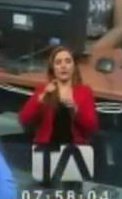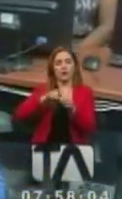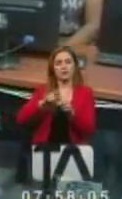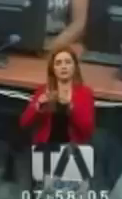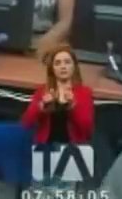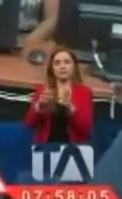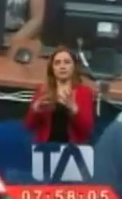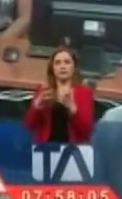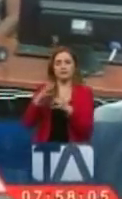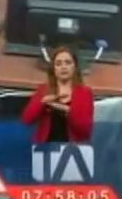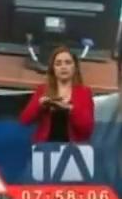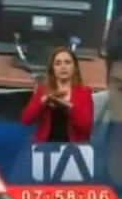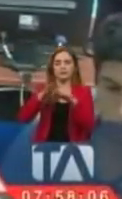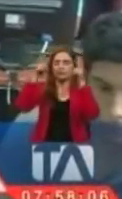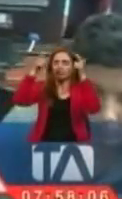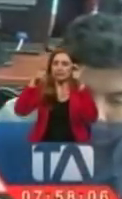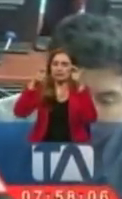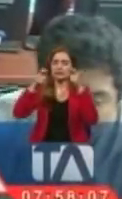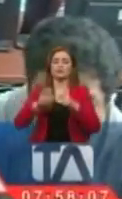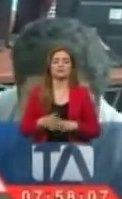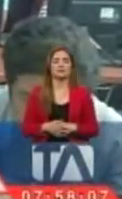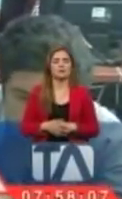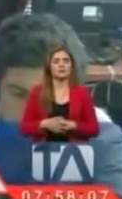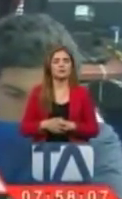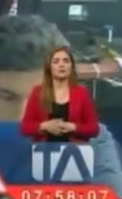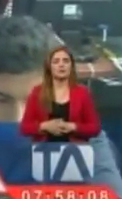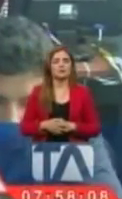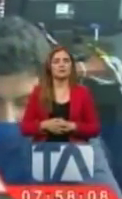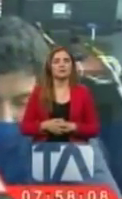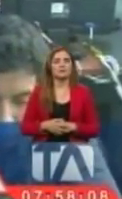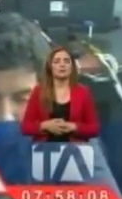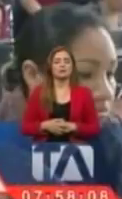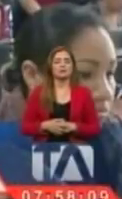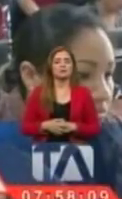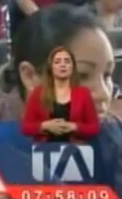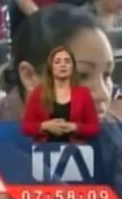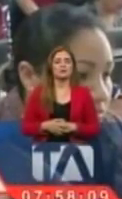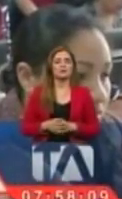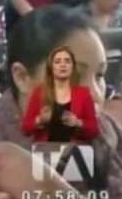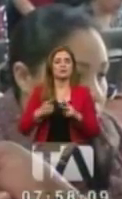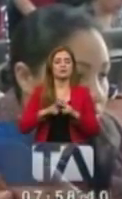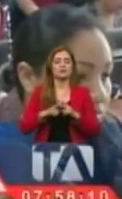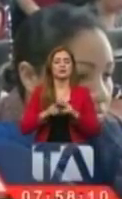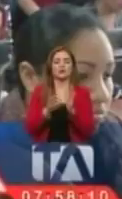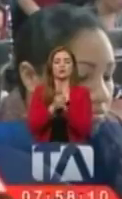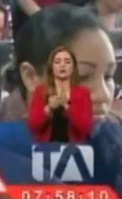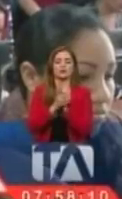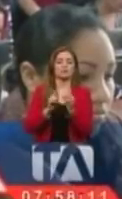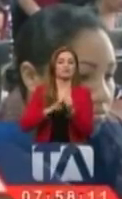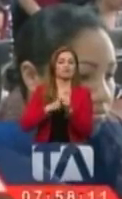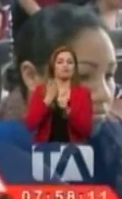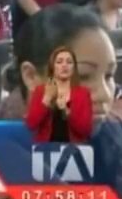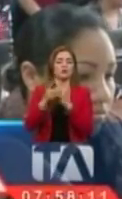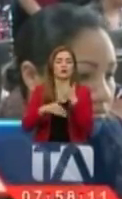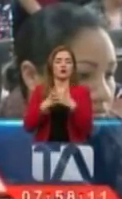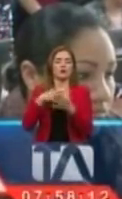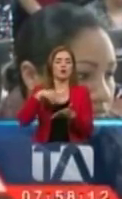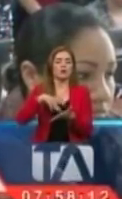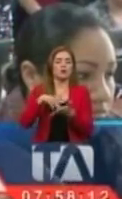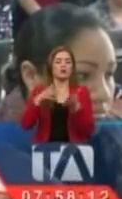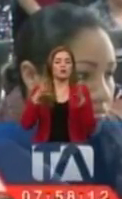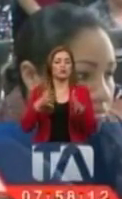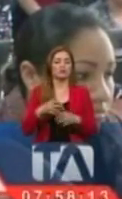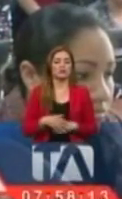para quienes deseen terminar el bachillerato en modalidad virtual iniciamos con lo que es la inducción para los para todos los estudiantes